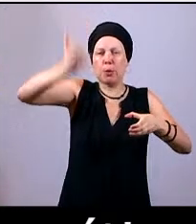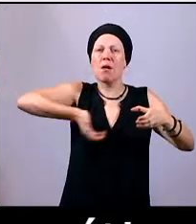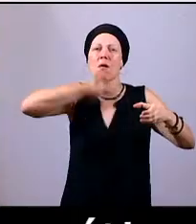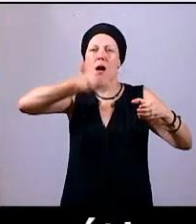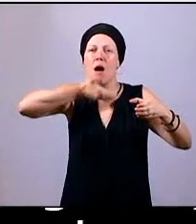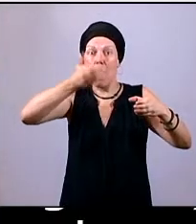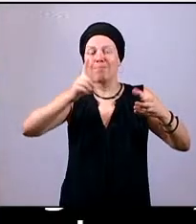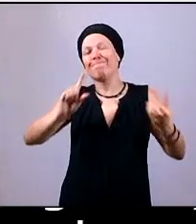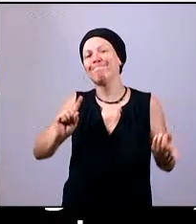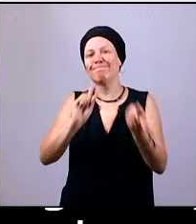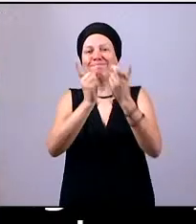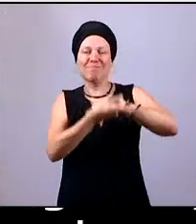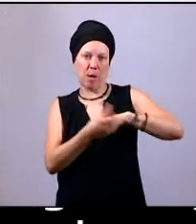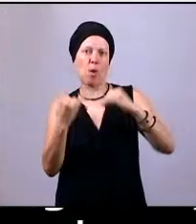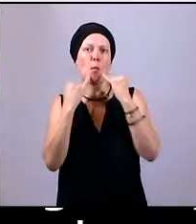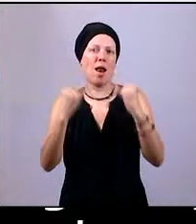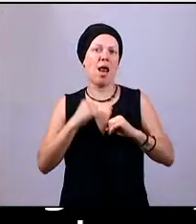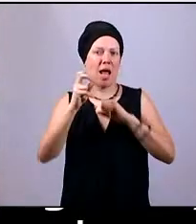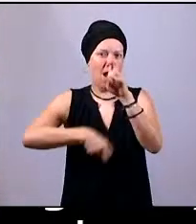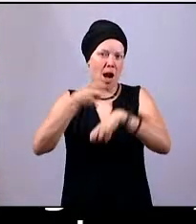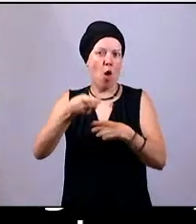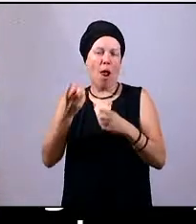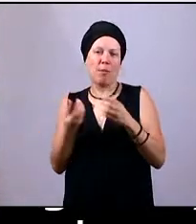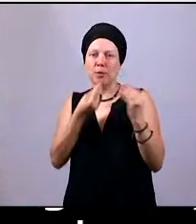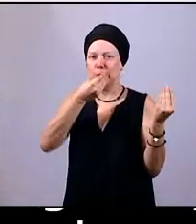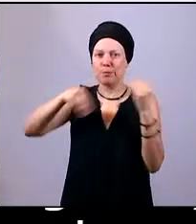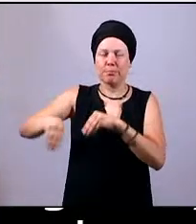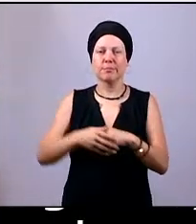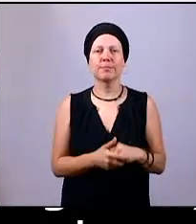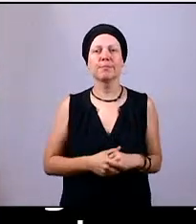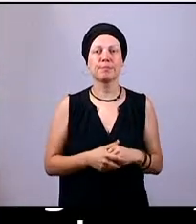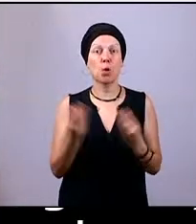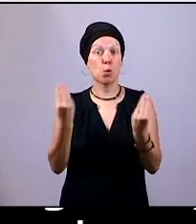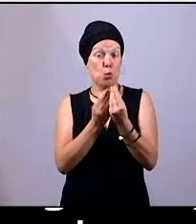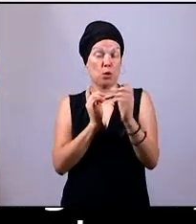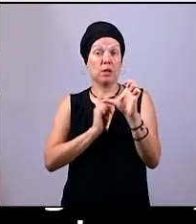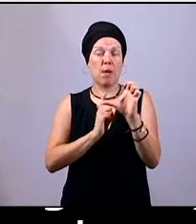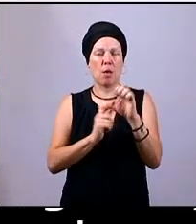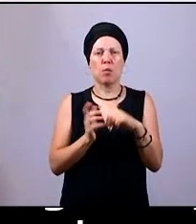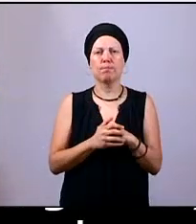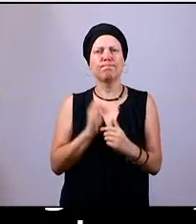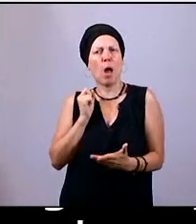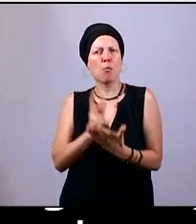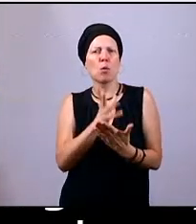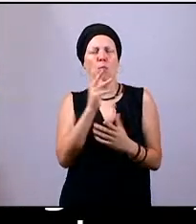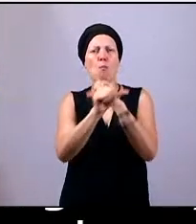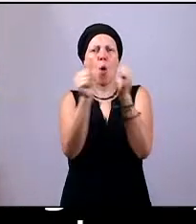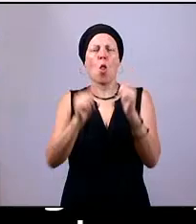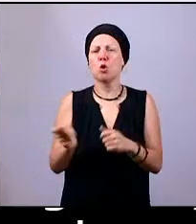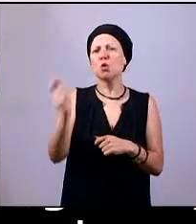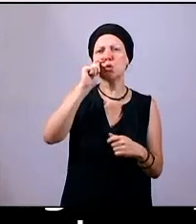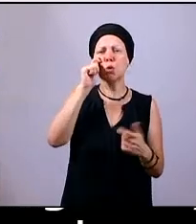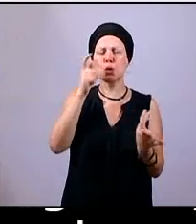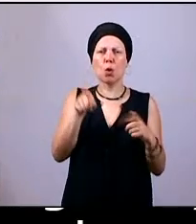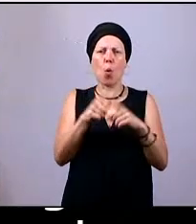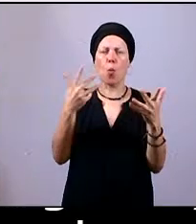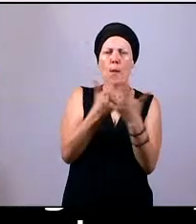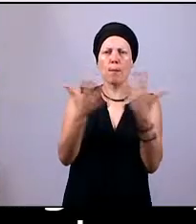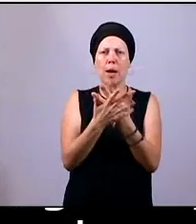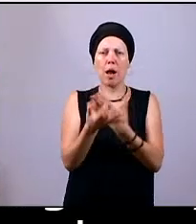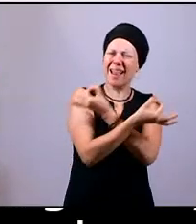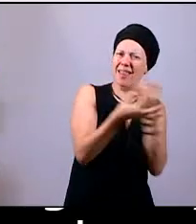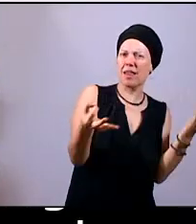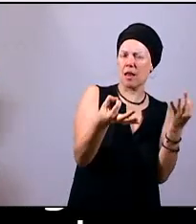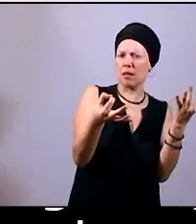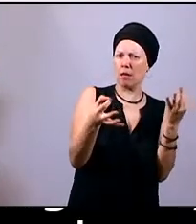por sistemas de energías renovables. La Junta de Extremadura apuesta por un modelo turístico que combine la excelencia